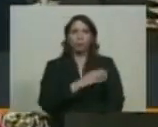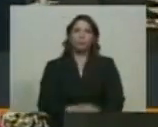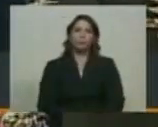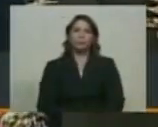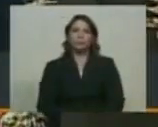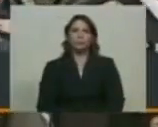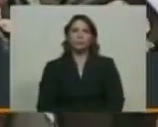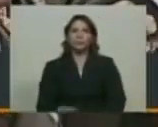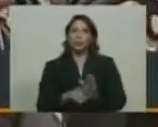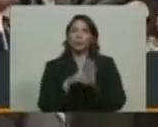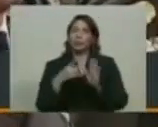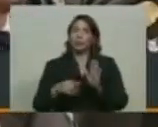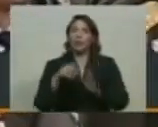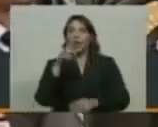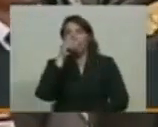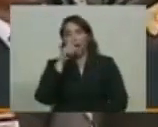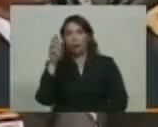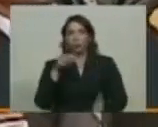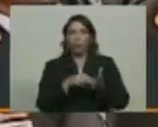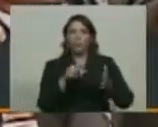en este año 2018.